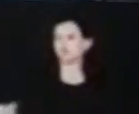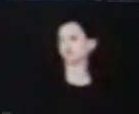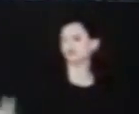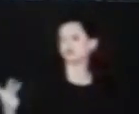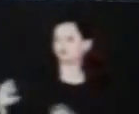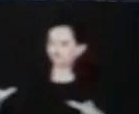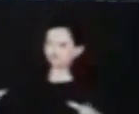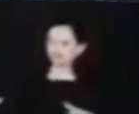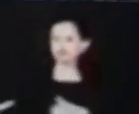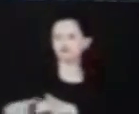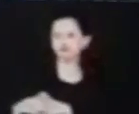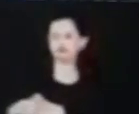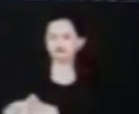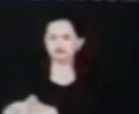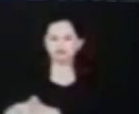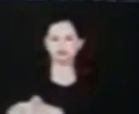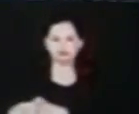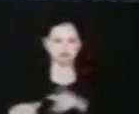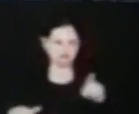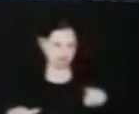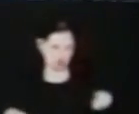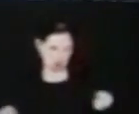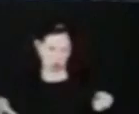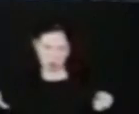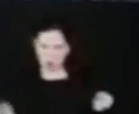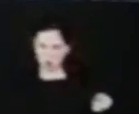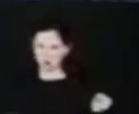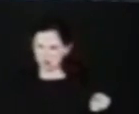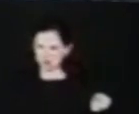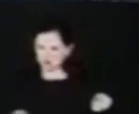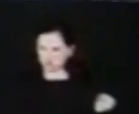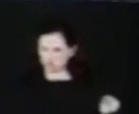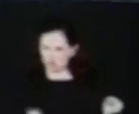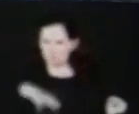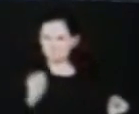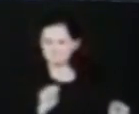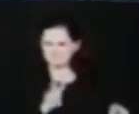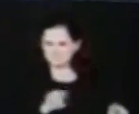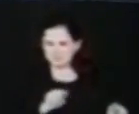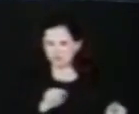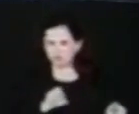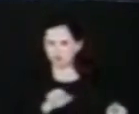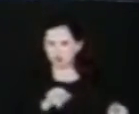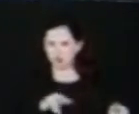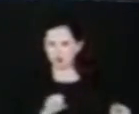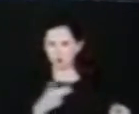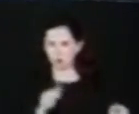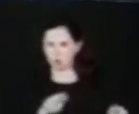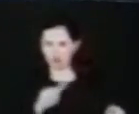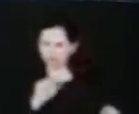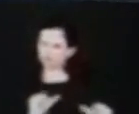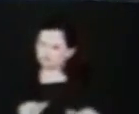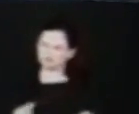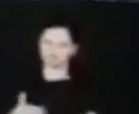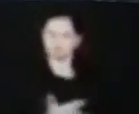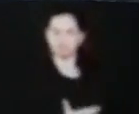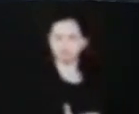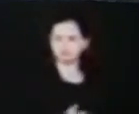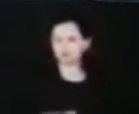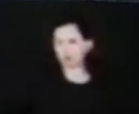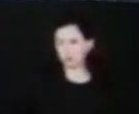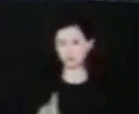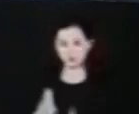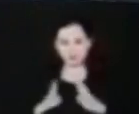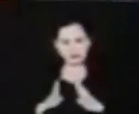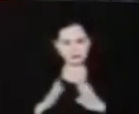enfrentar al gobierno usurpador de Victoriano Huerta. Se trata de un ejército